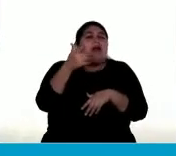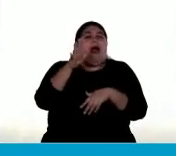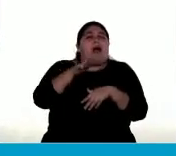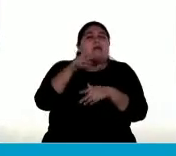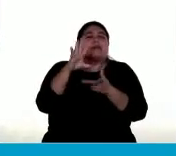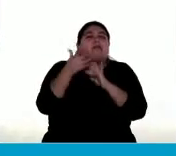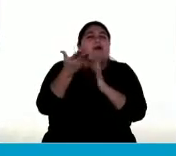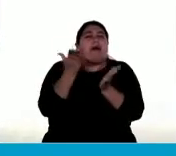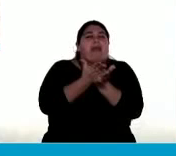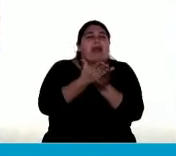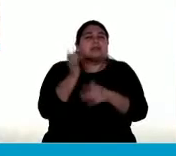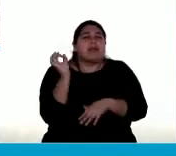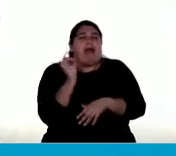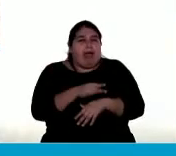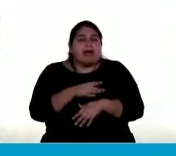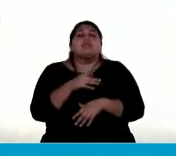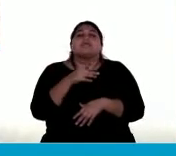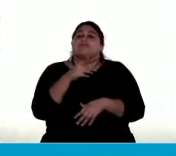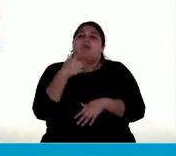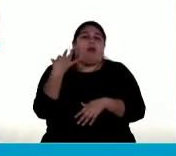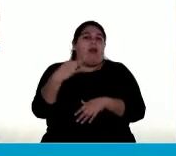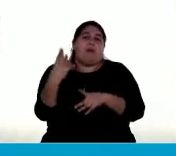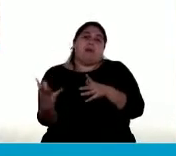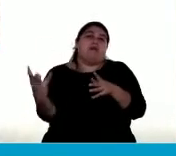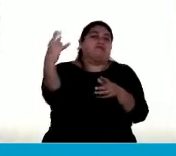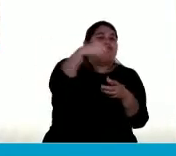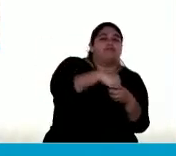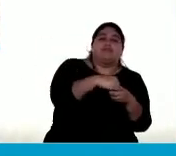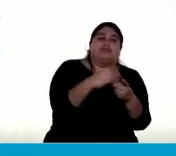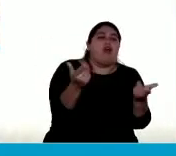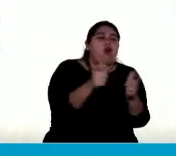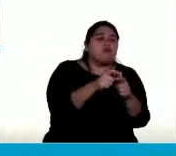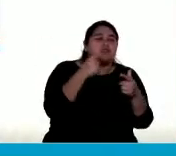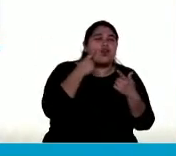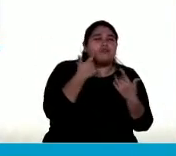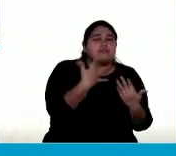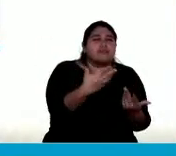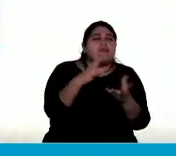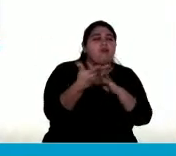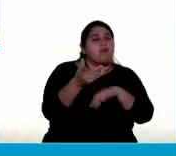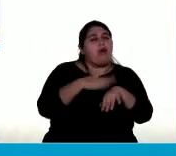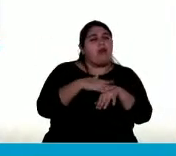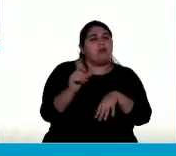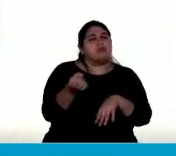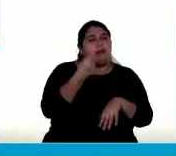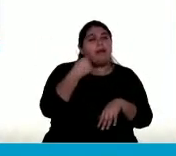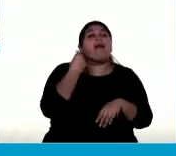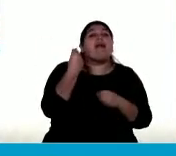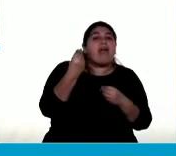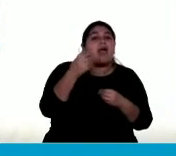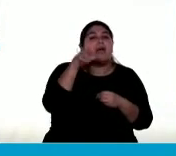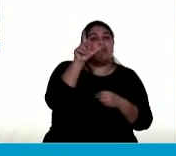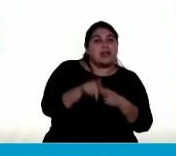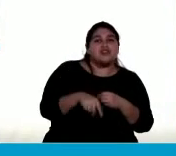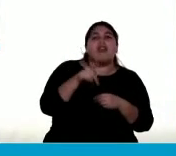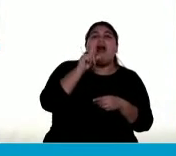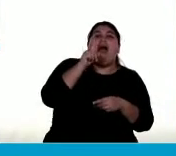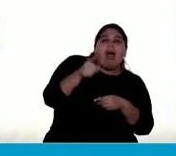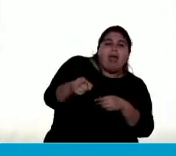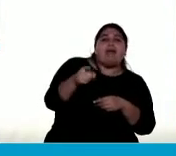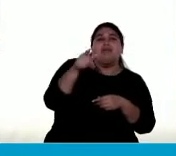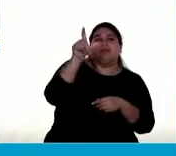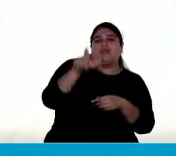derecho, hay que llevarlo a la comisión de jury, que es el órgano encargado de acusar a los jueces que actúan